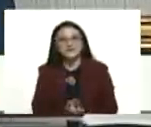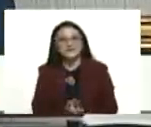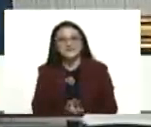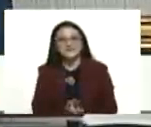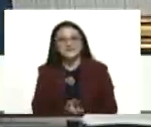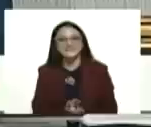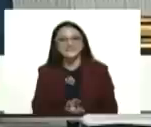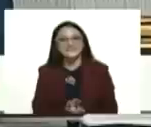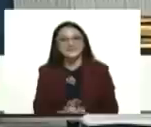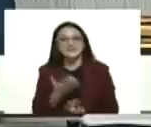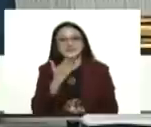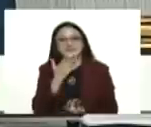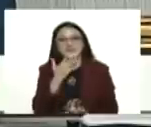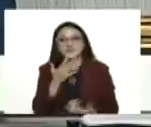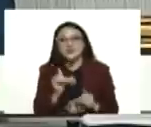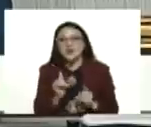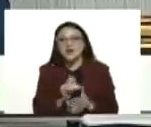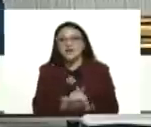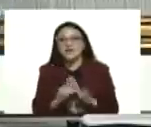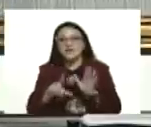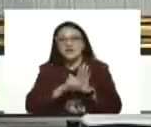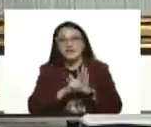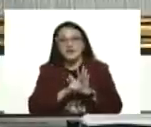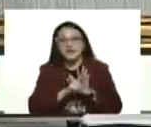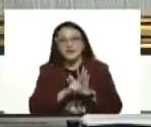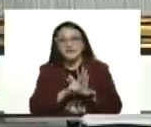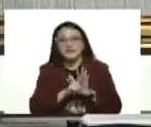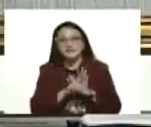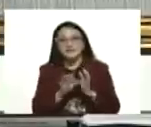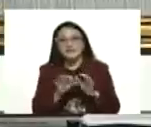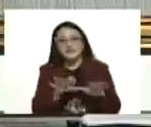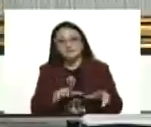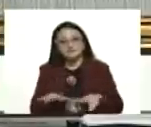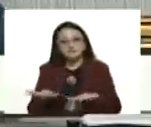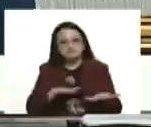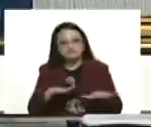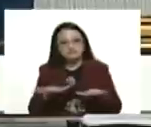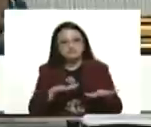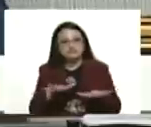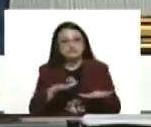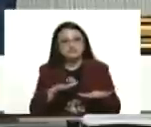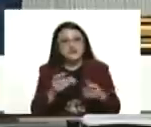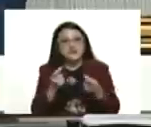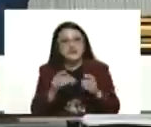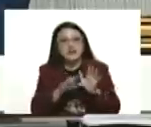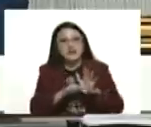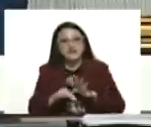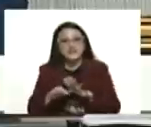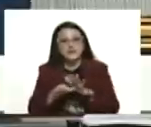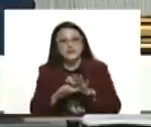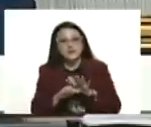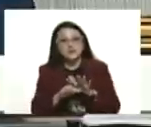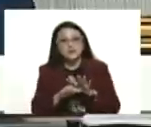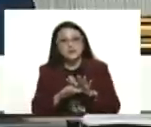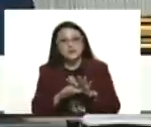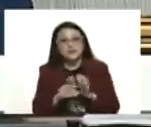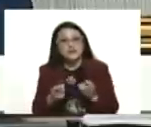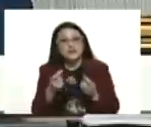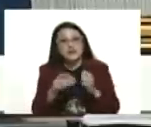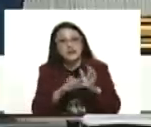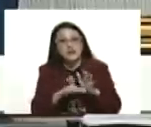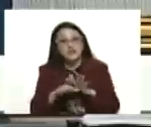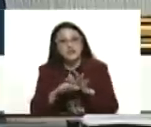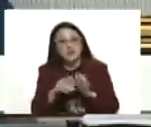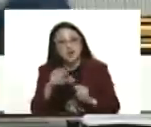Pero si existiera la ley de extinción de dominio, ni el ladrón de Ismael García, ni el ladrón